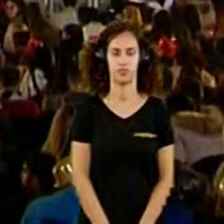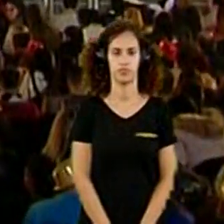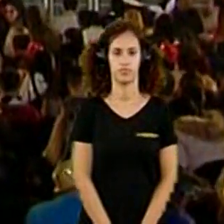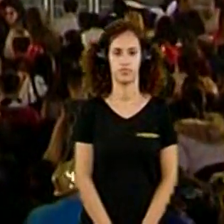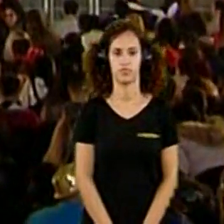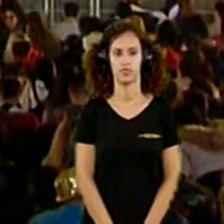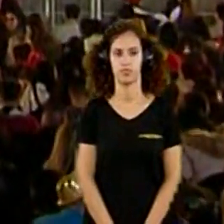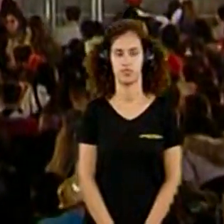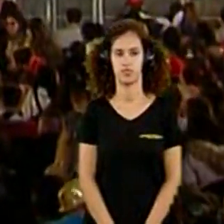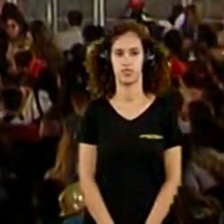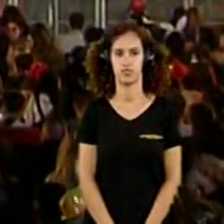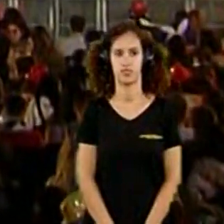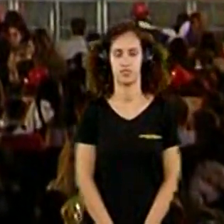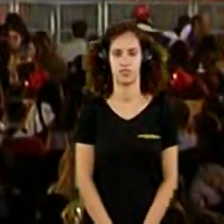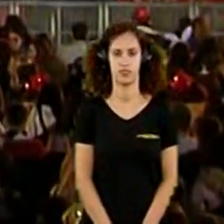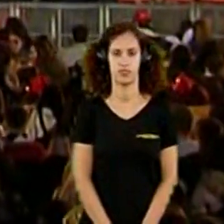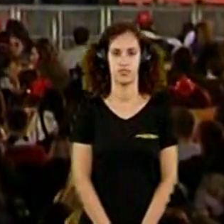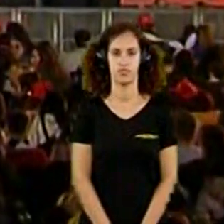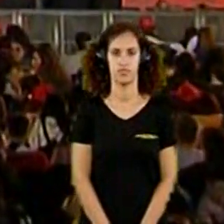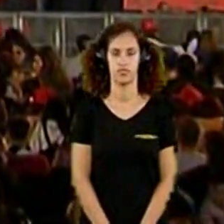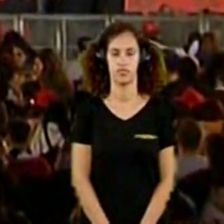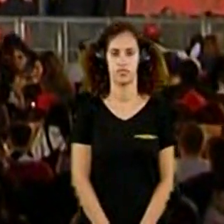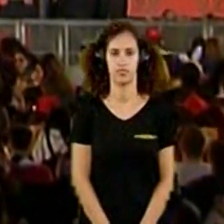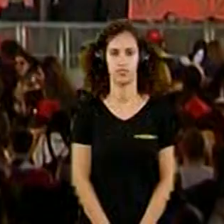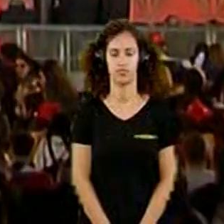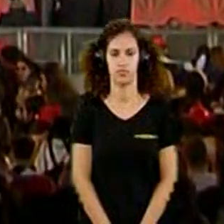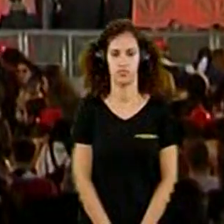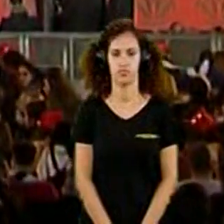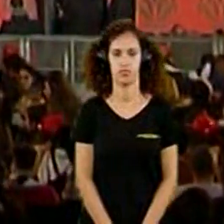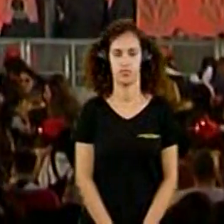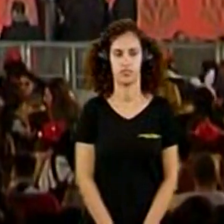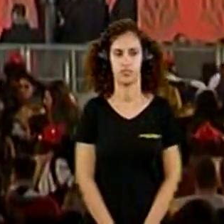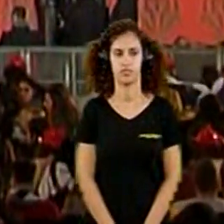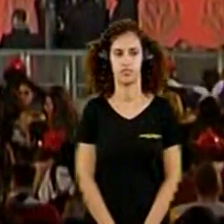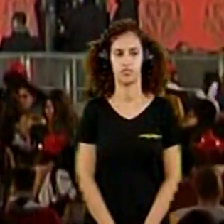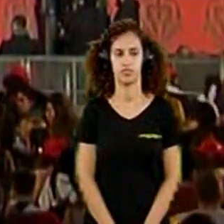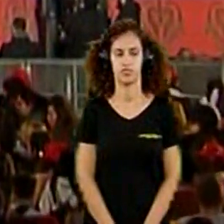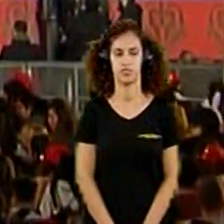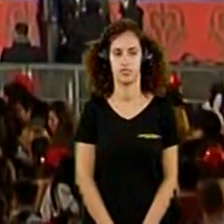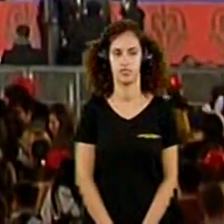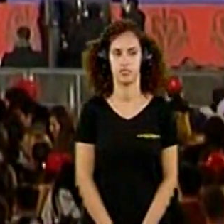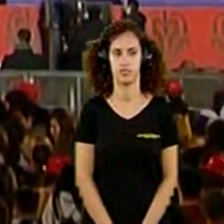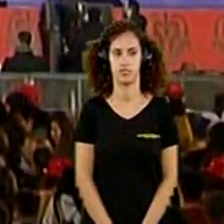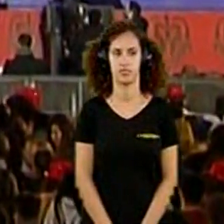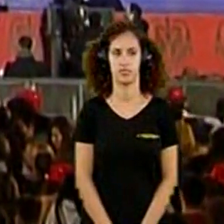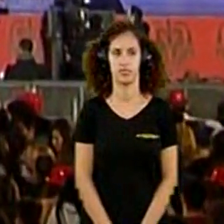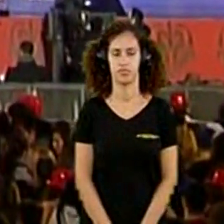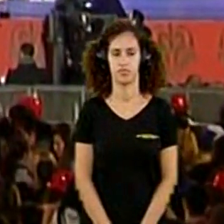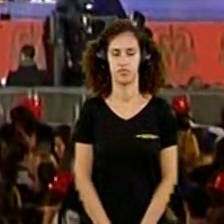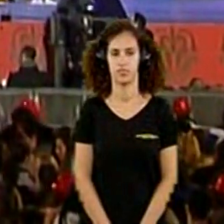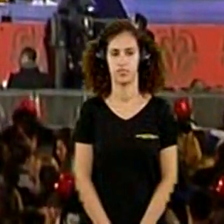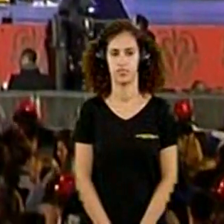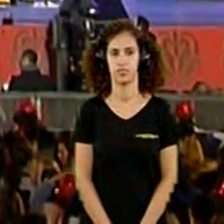este momento. Han tenido un segundo premio, un tercero, han tenido el premio Tomás Teres, también el premio Criticón, pero ahora nos cantan